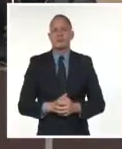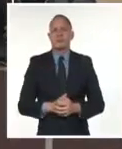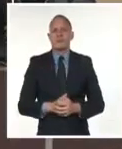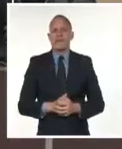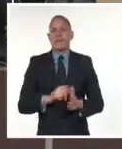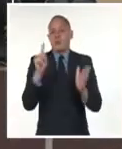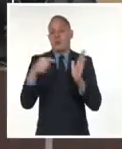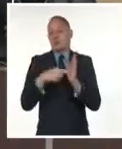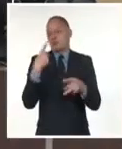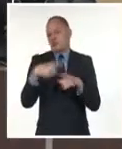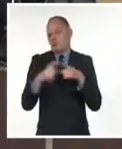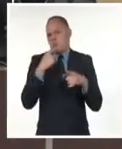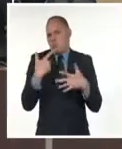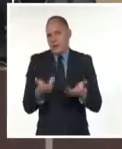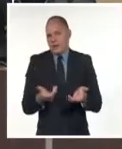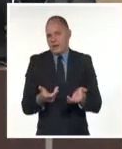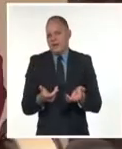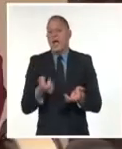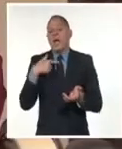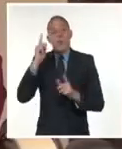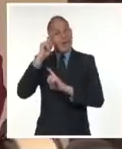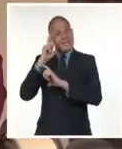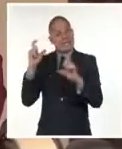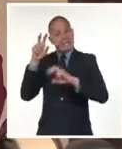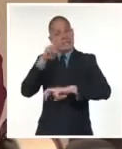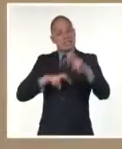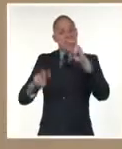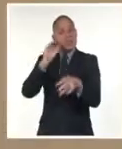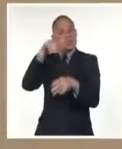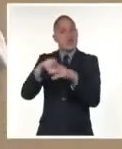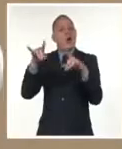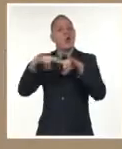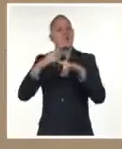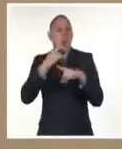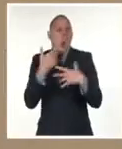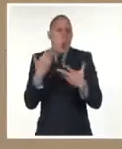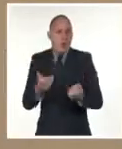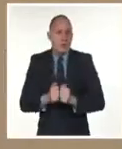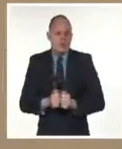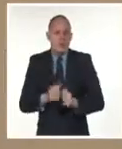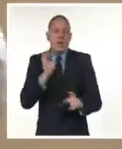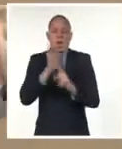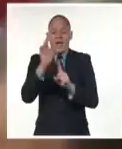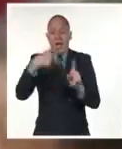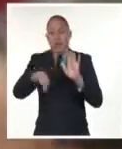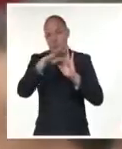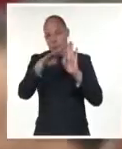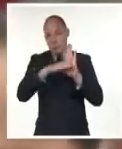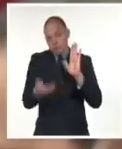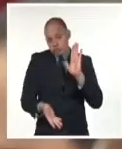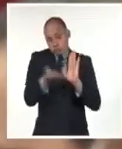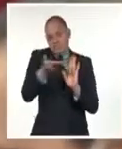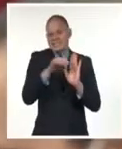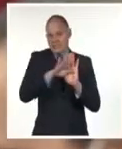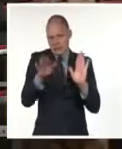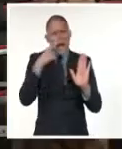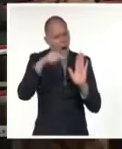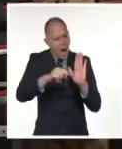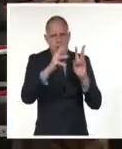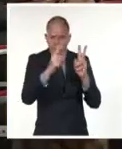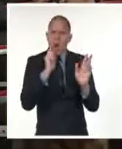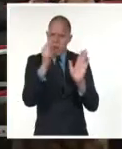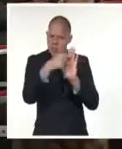sistema de gestión de la investigación científica en las universidades, reflejados en programas en desarrollo que ya tienen resultados